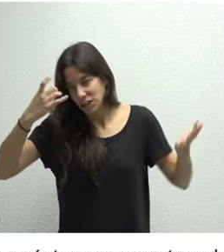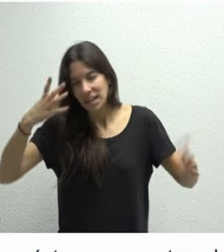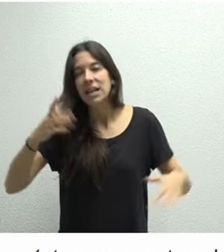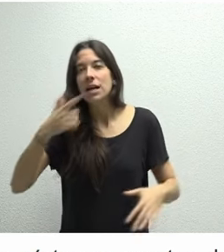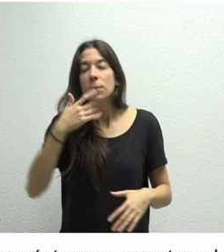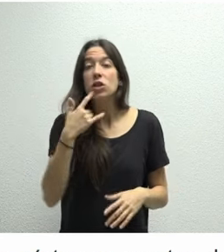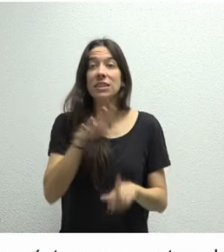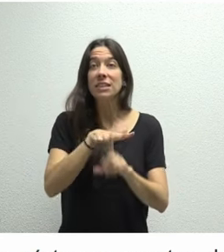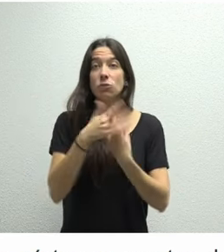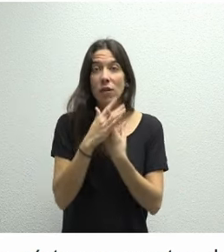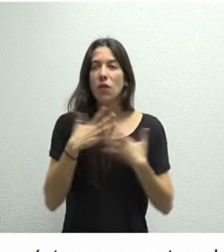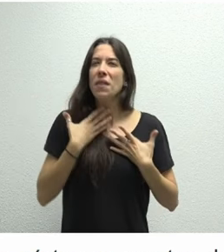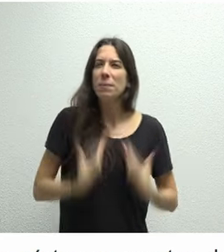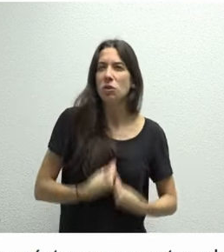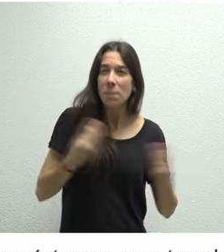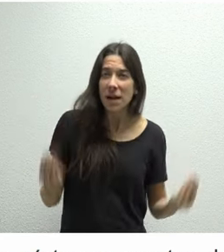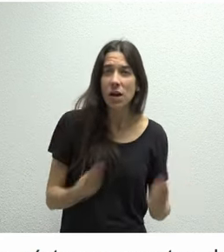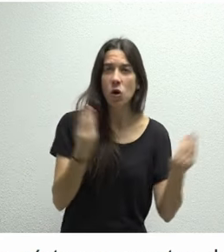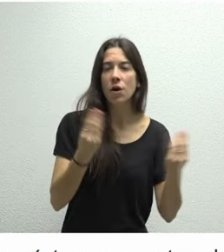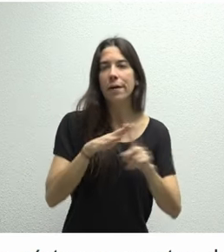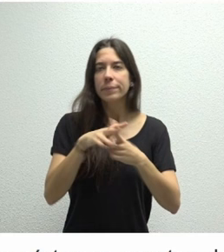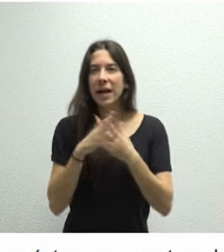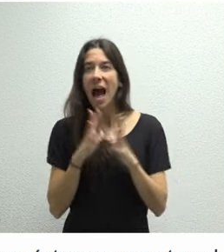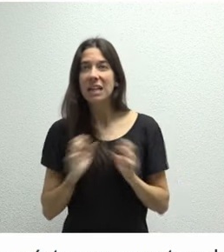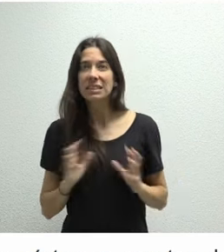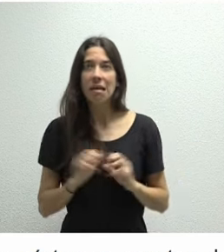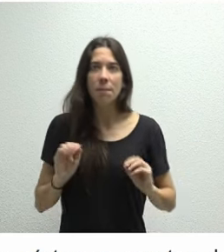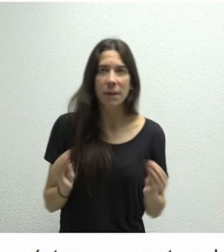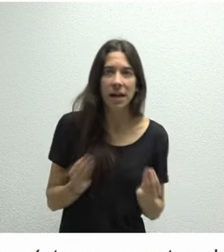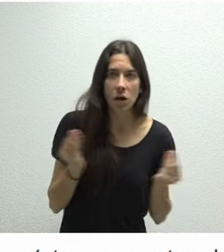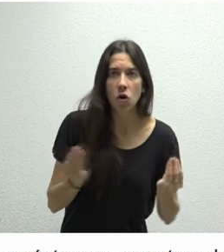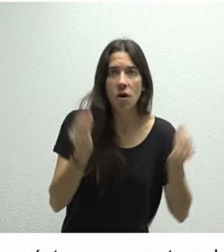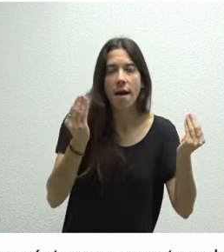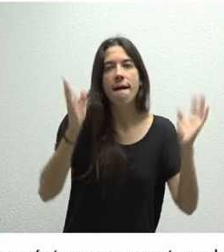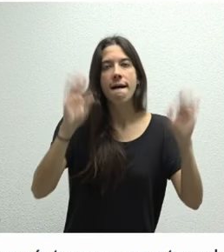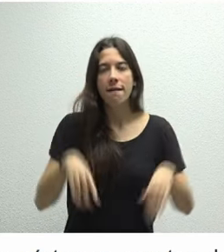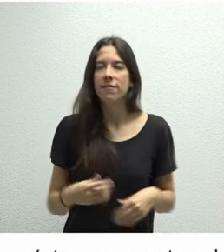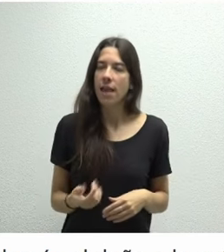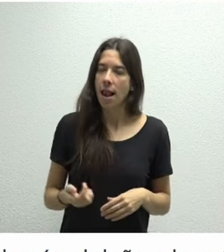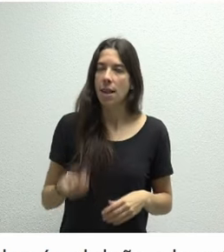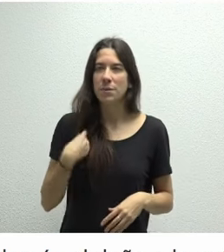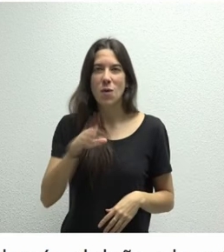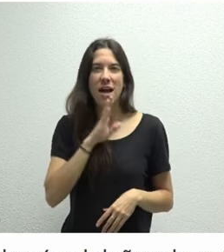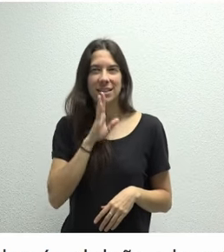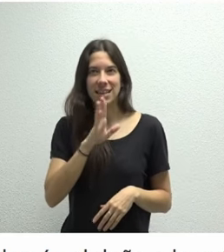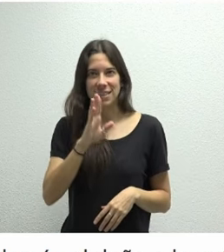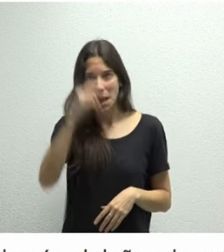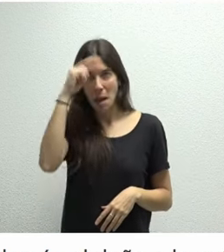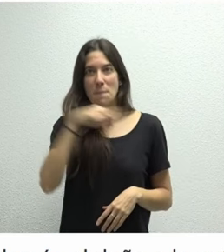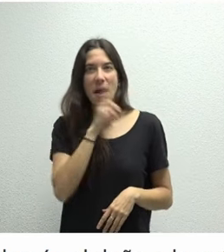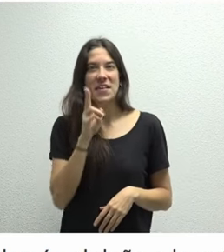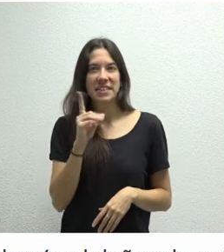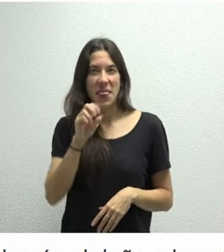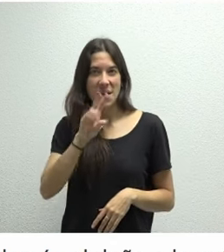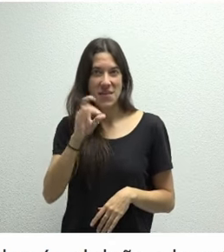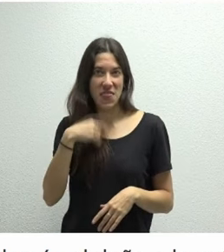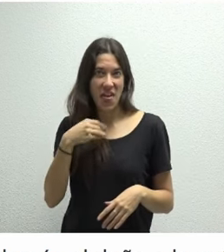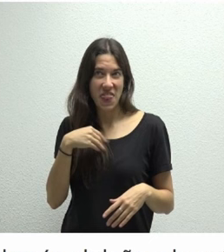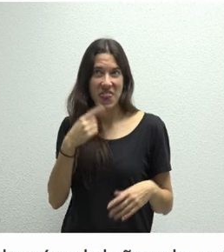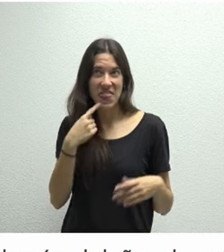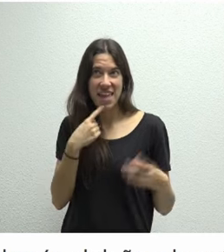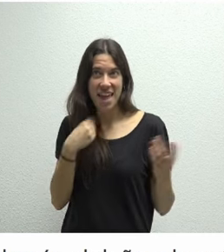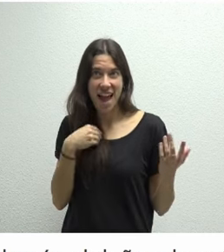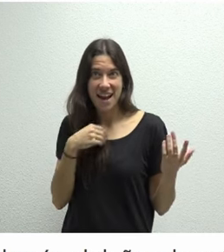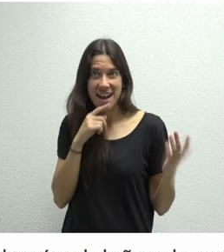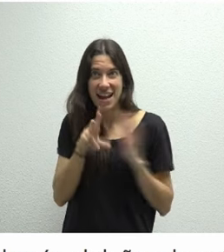de cuadros depresivos de cuadr de ansiedad eh Cómo mejoran un poco lo que decían los padres no de David no eh Cómo se les